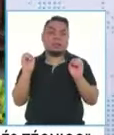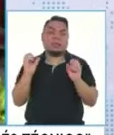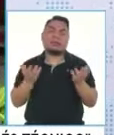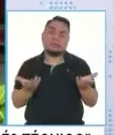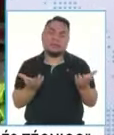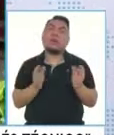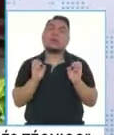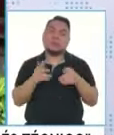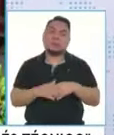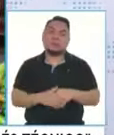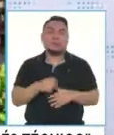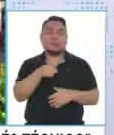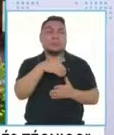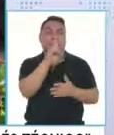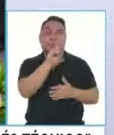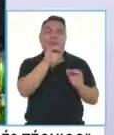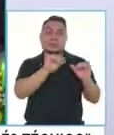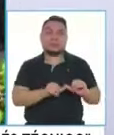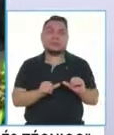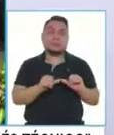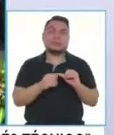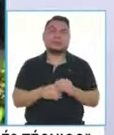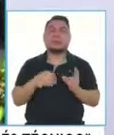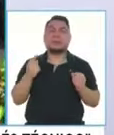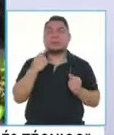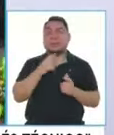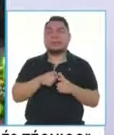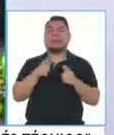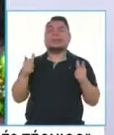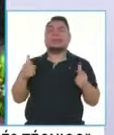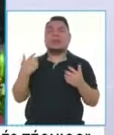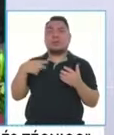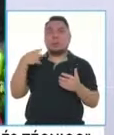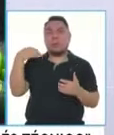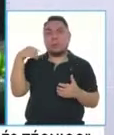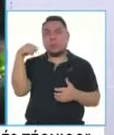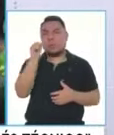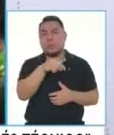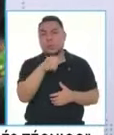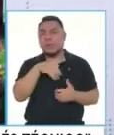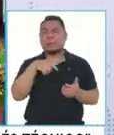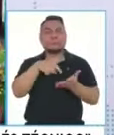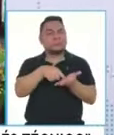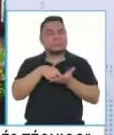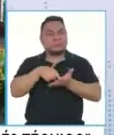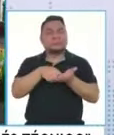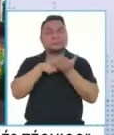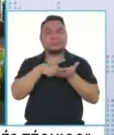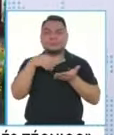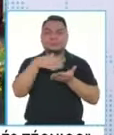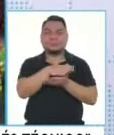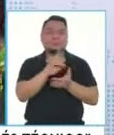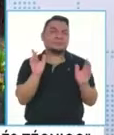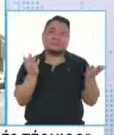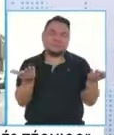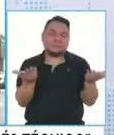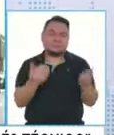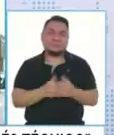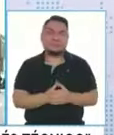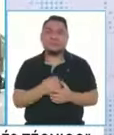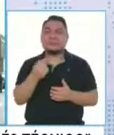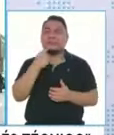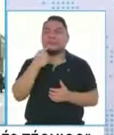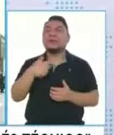porque obviamente los hechos no eran de una gravedad significativa que exija una medida tan grave